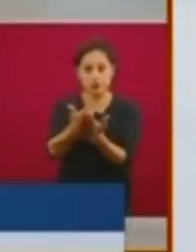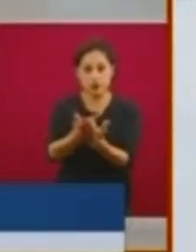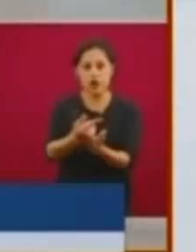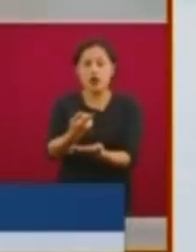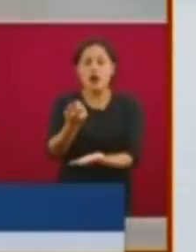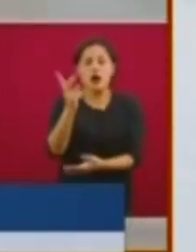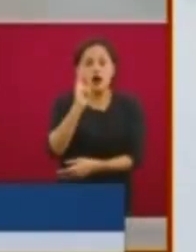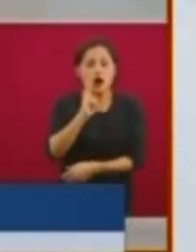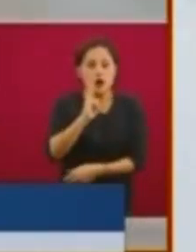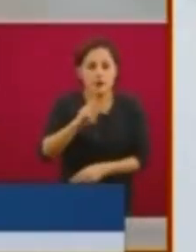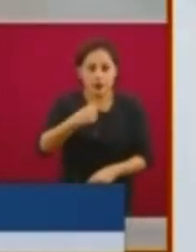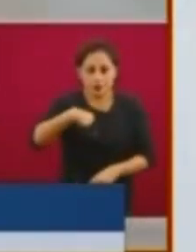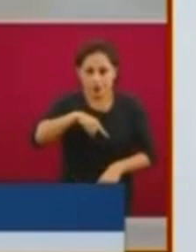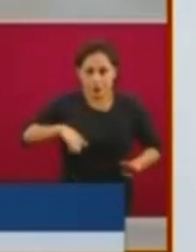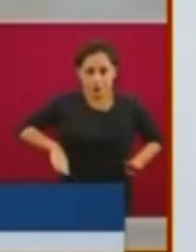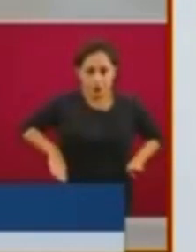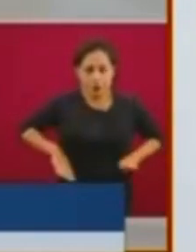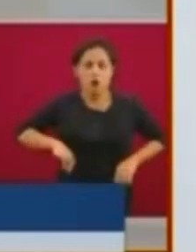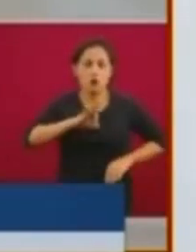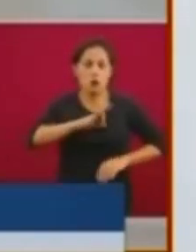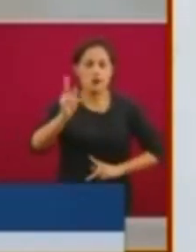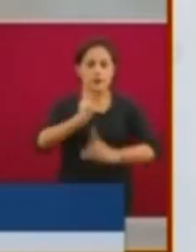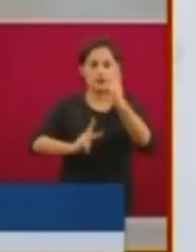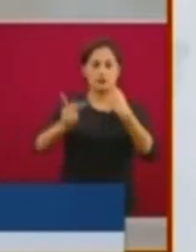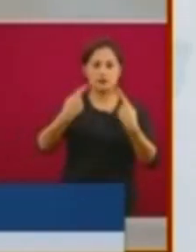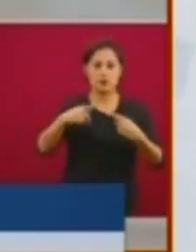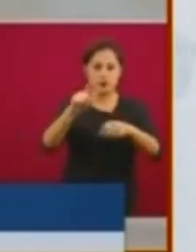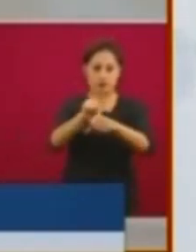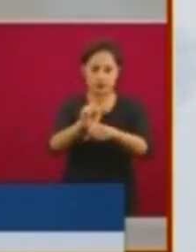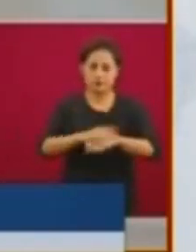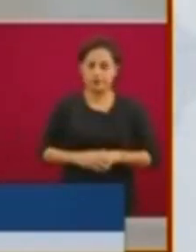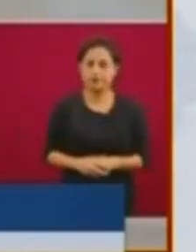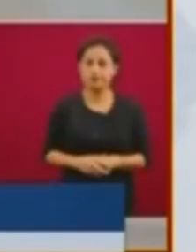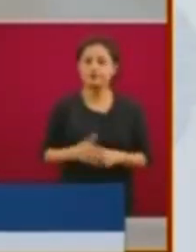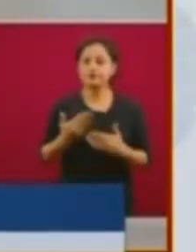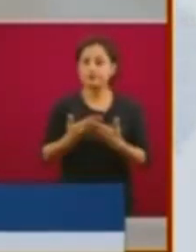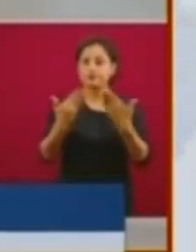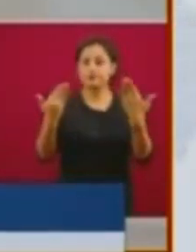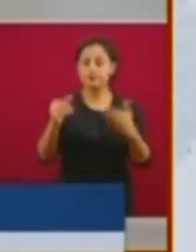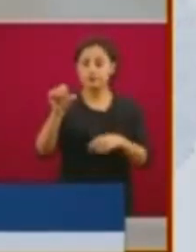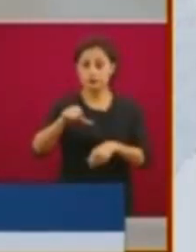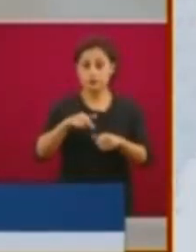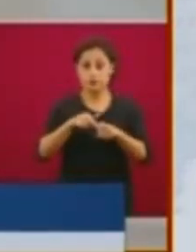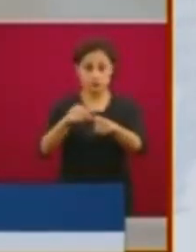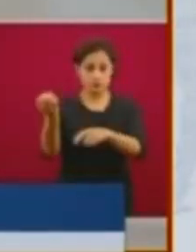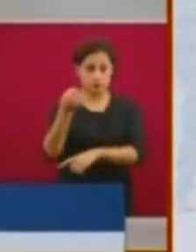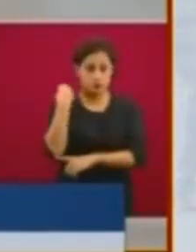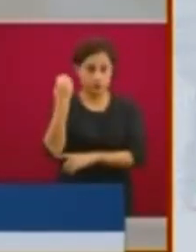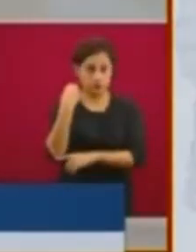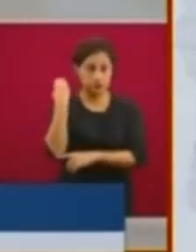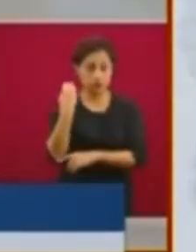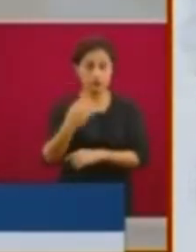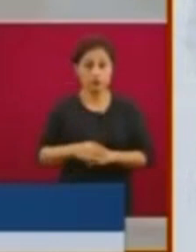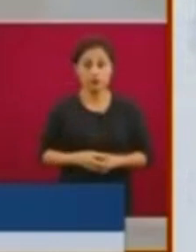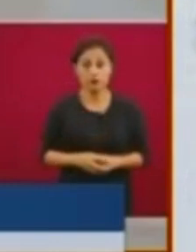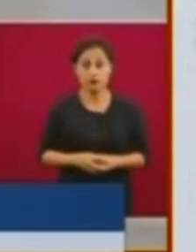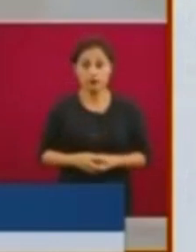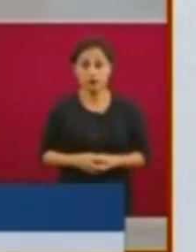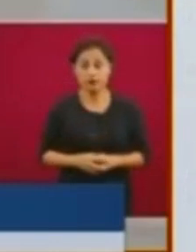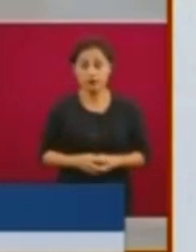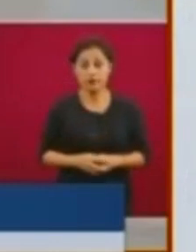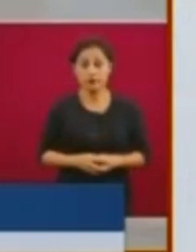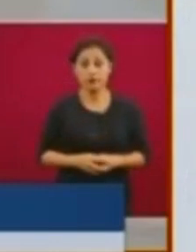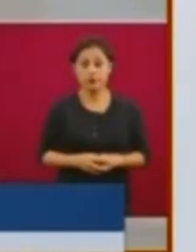indicación de poder arrancar ya el programa de mejoramiento urbano en este 2020 con una